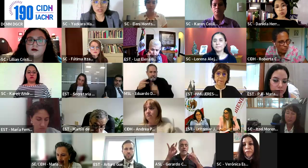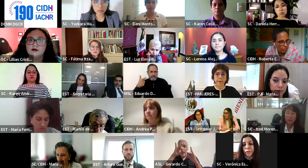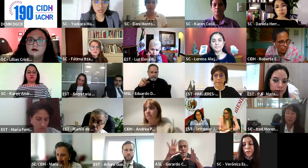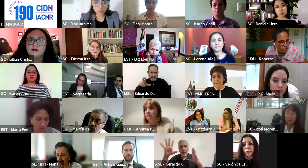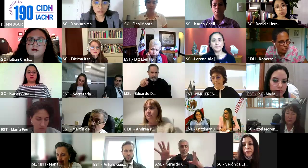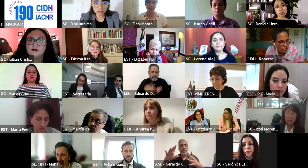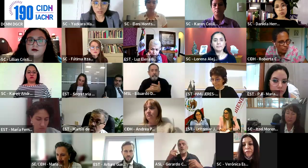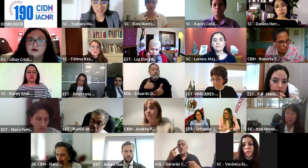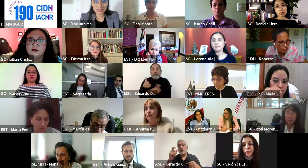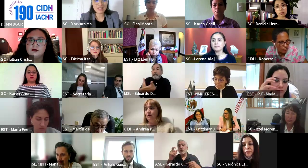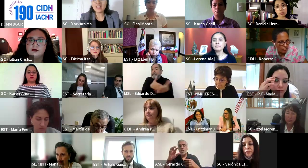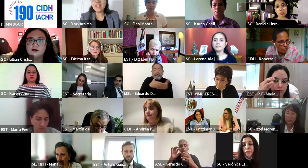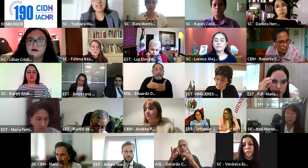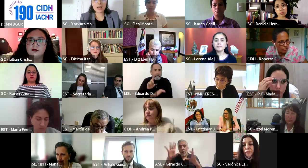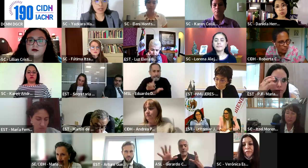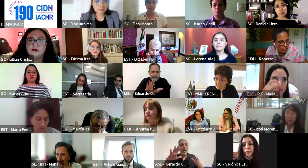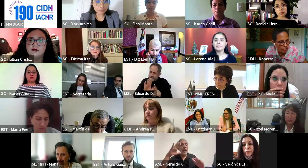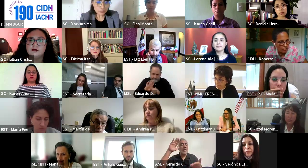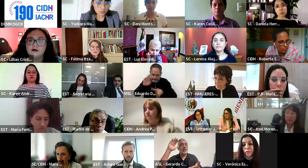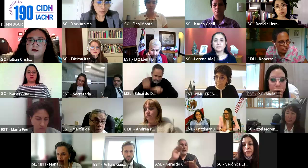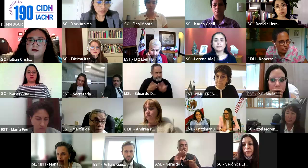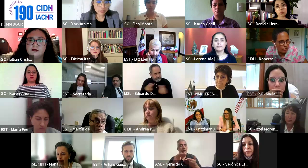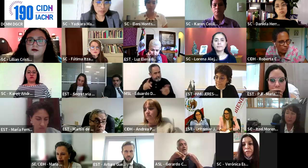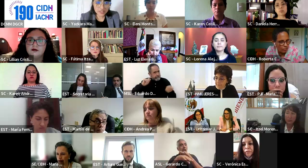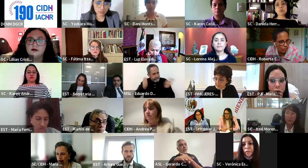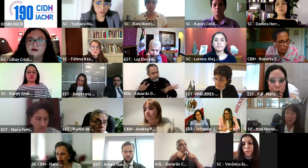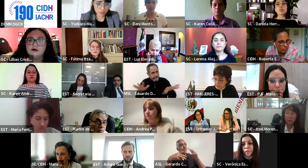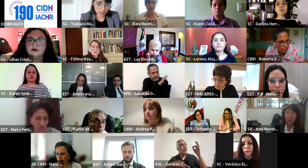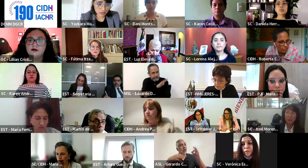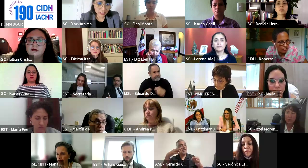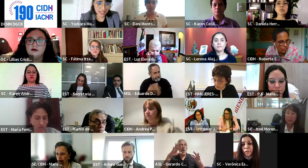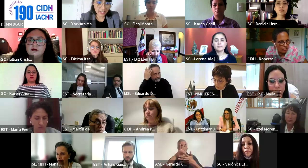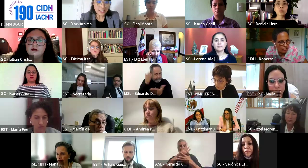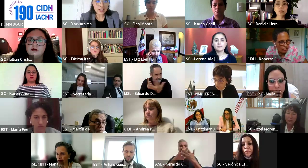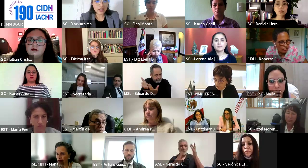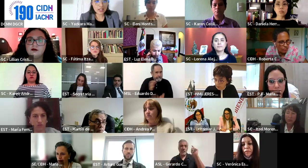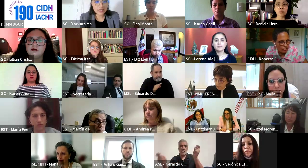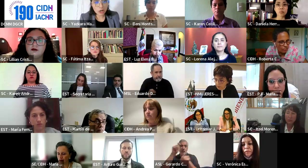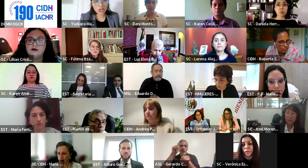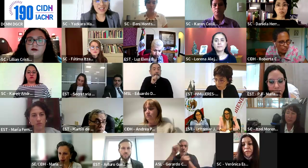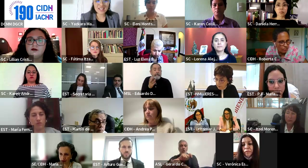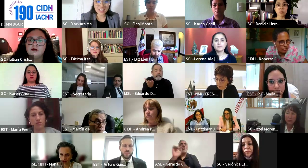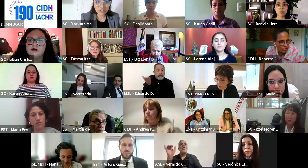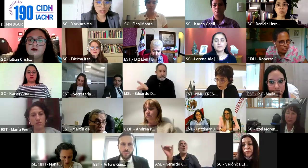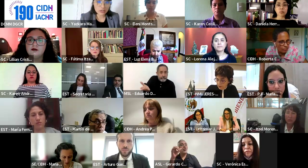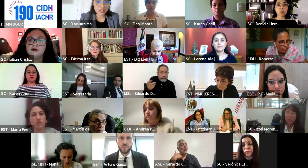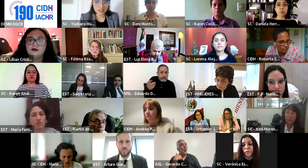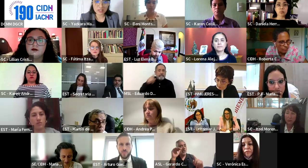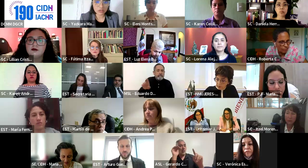acceso a la justicia para las mujeres con discapacidad cambie. También pensamos solicitar que se mejore la